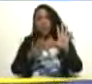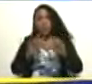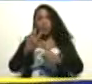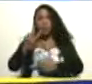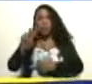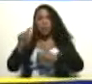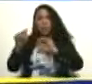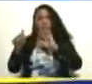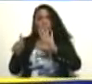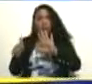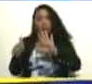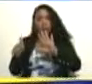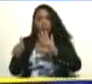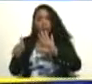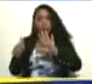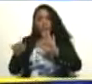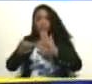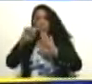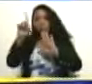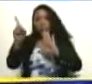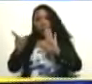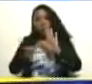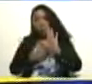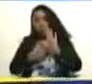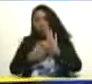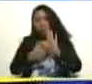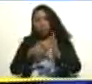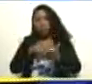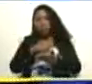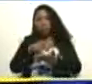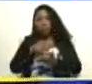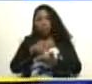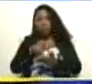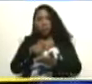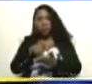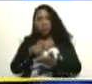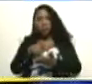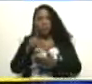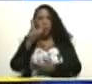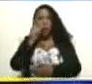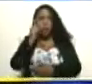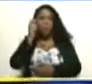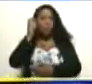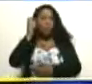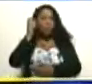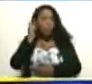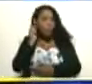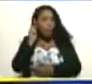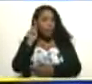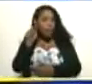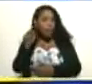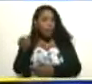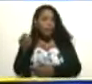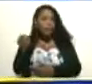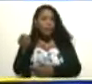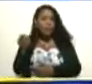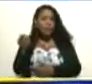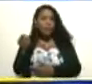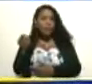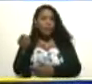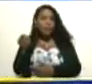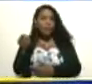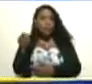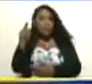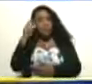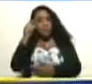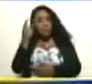104.926, con un total de participación de hombres y mujeres en el día